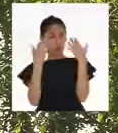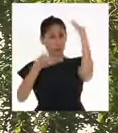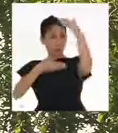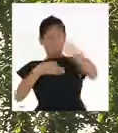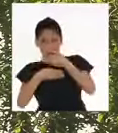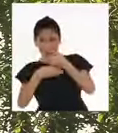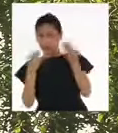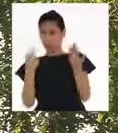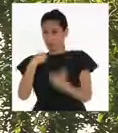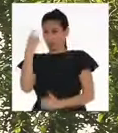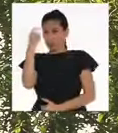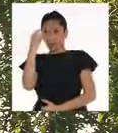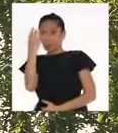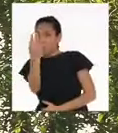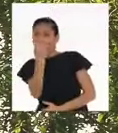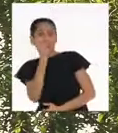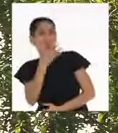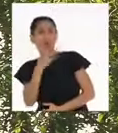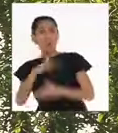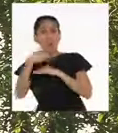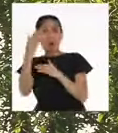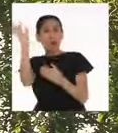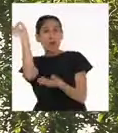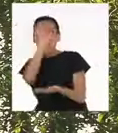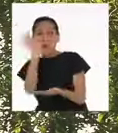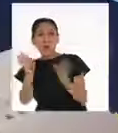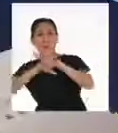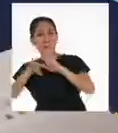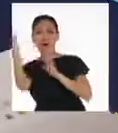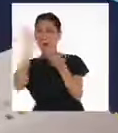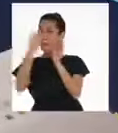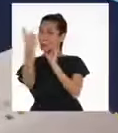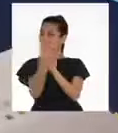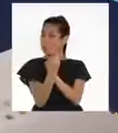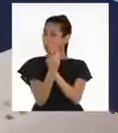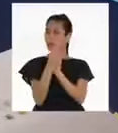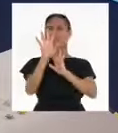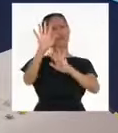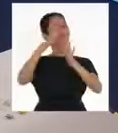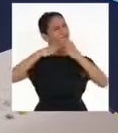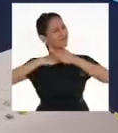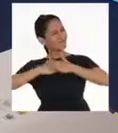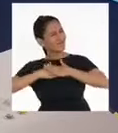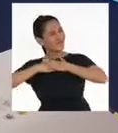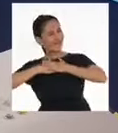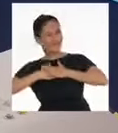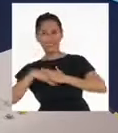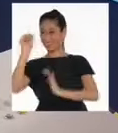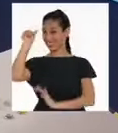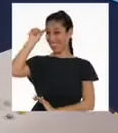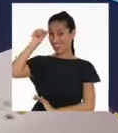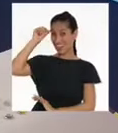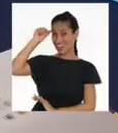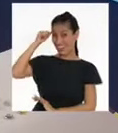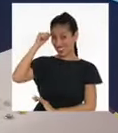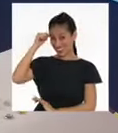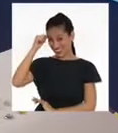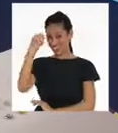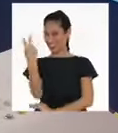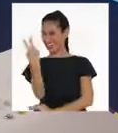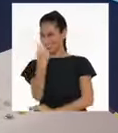Pensé que ya no me conectaría nunca más contigo. Eso no pasará, Valentín. Recuerda que tenemos una